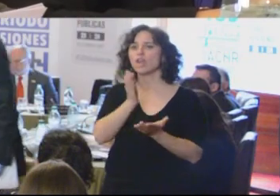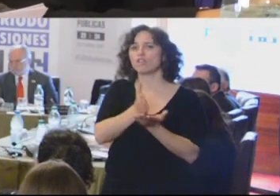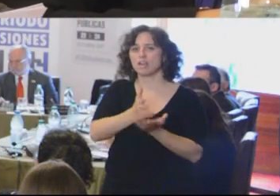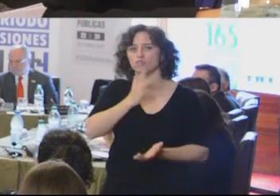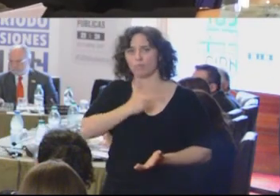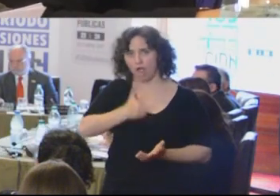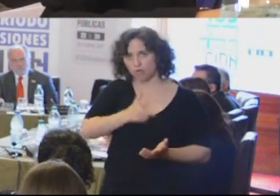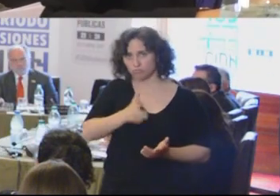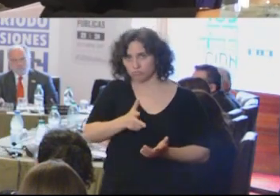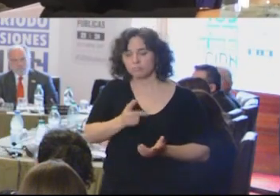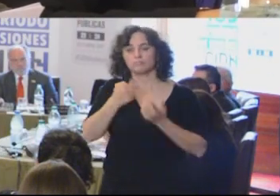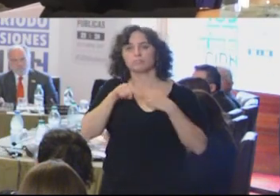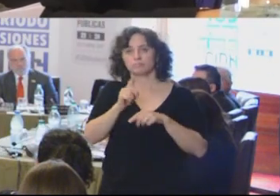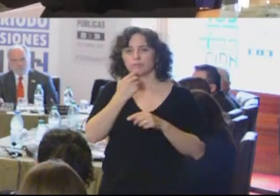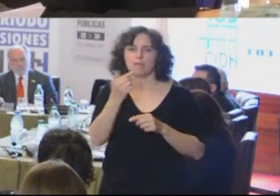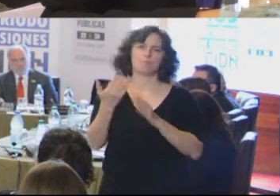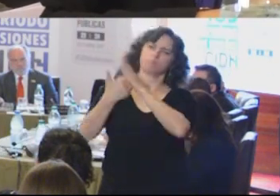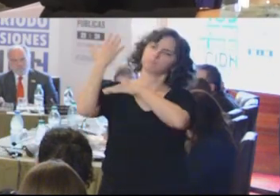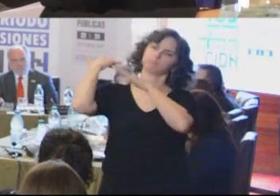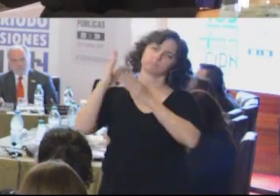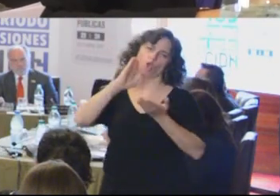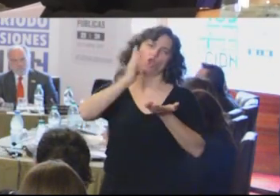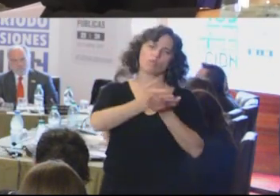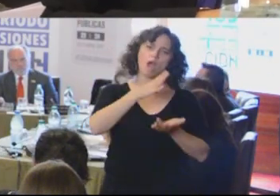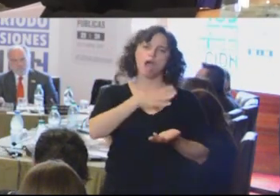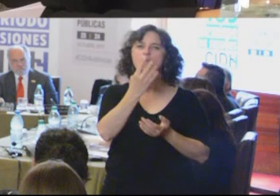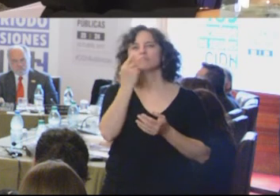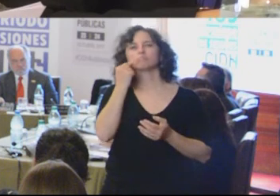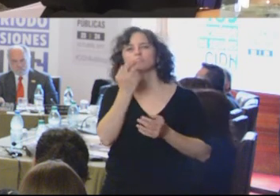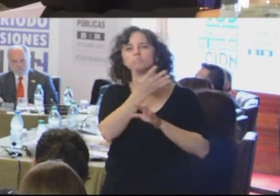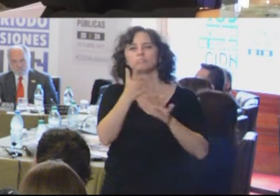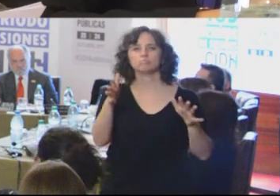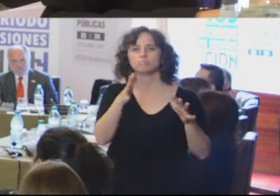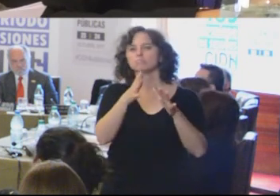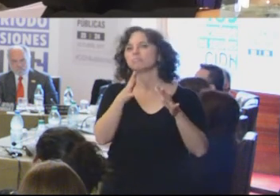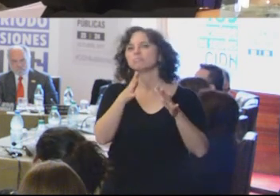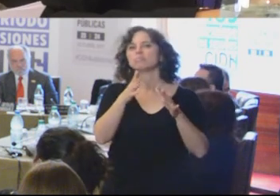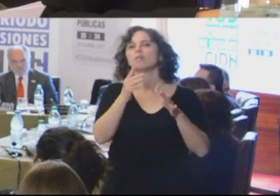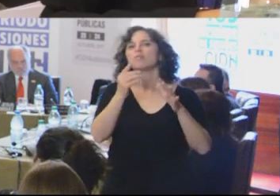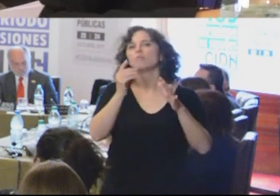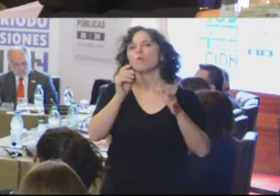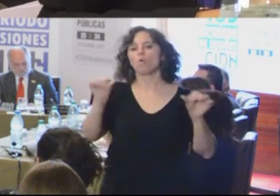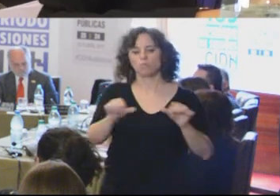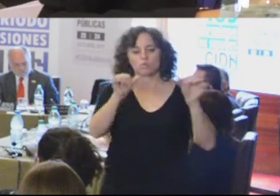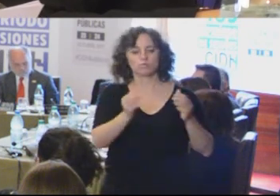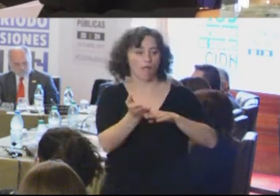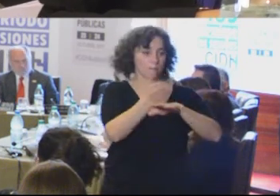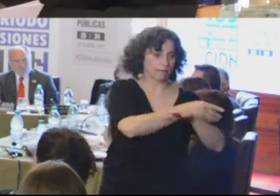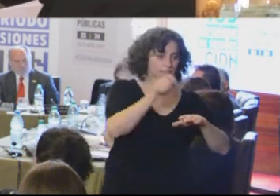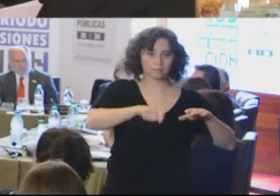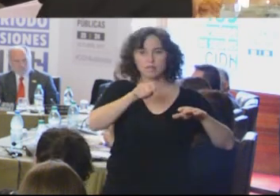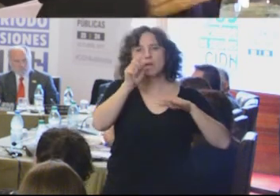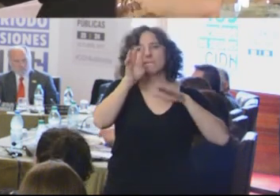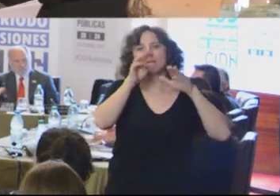el histórico de condenas por ejemplo se reporta un número de condenados por por ejecuciones extrajudiciales de